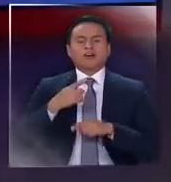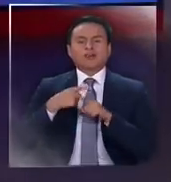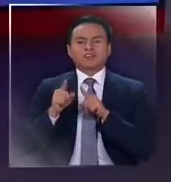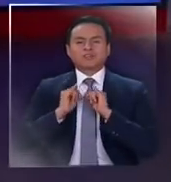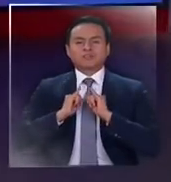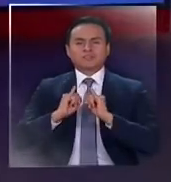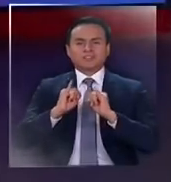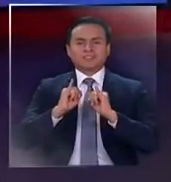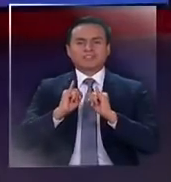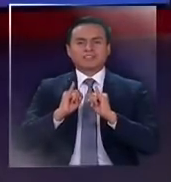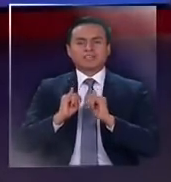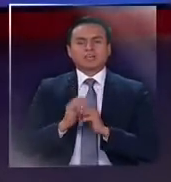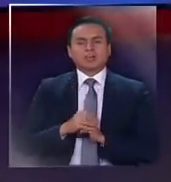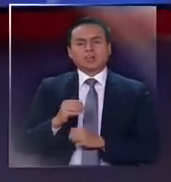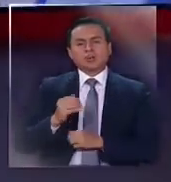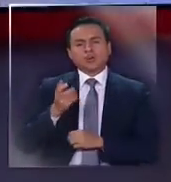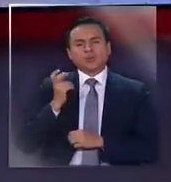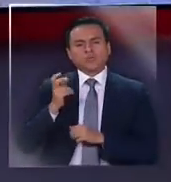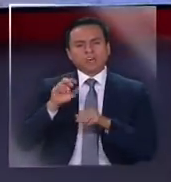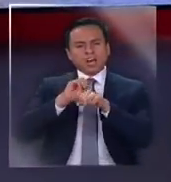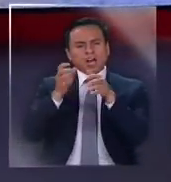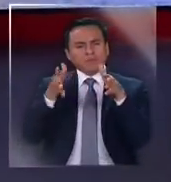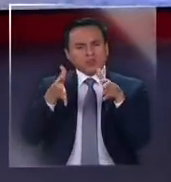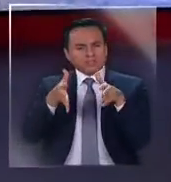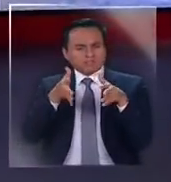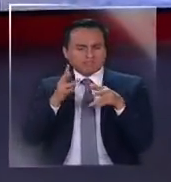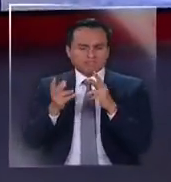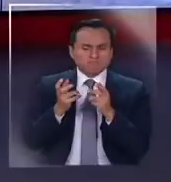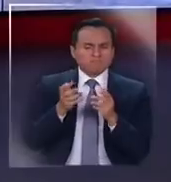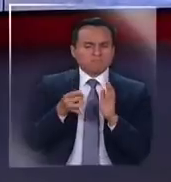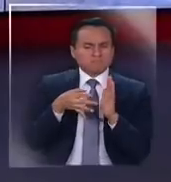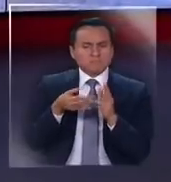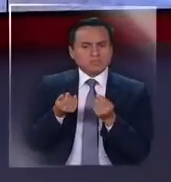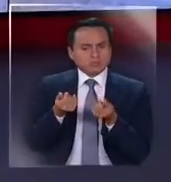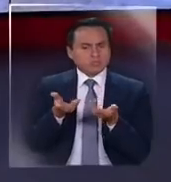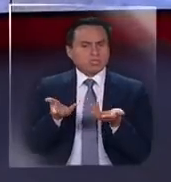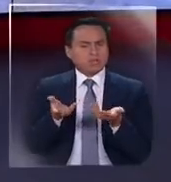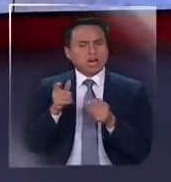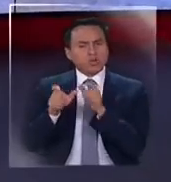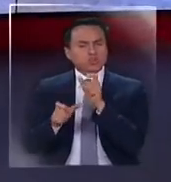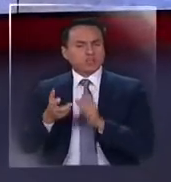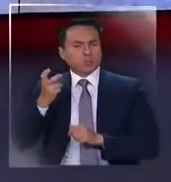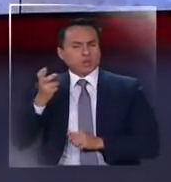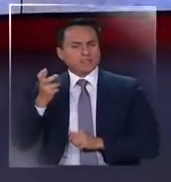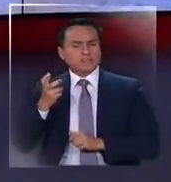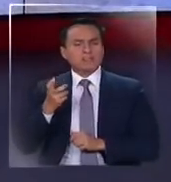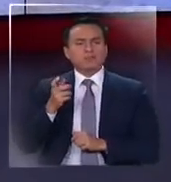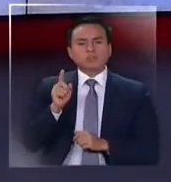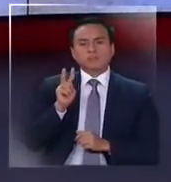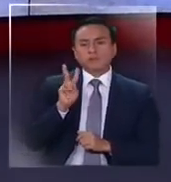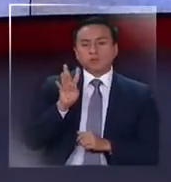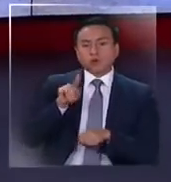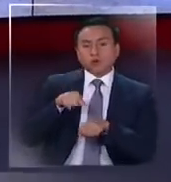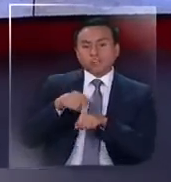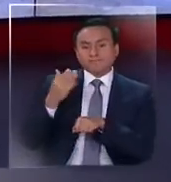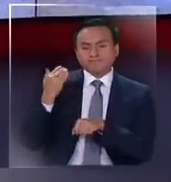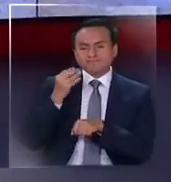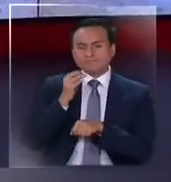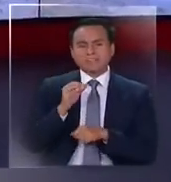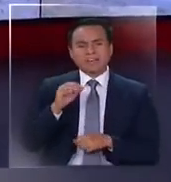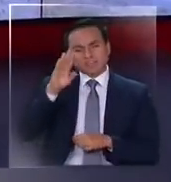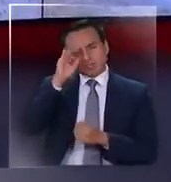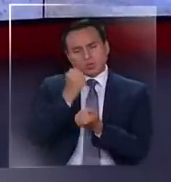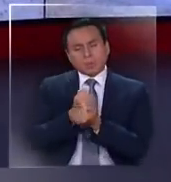otras informaciones. El robo de camiones es un delito que reporta recursos millonarios a los delincuentes. En las últimas 24 horas, Carabineros y la